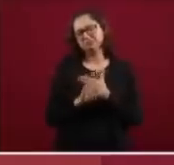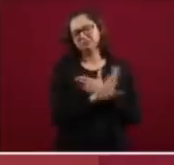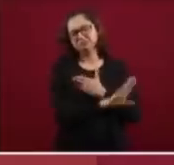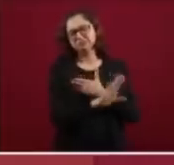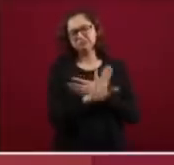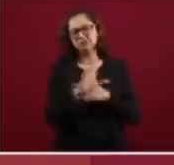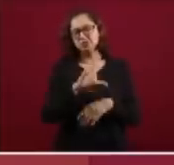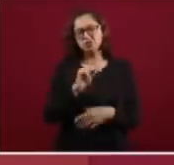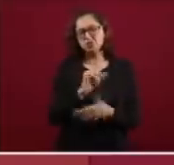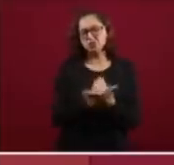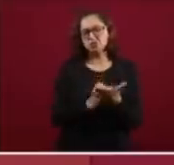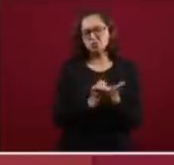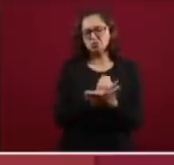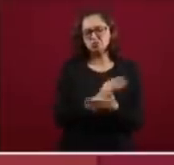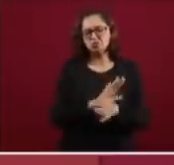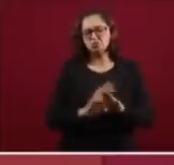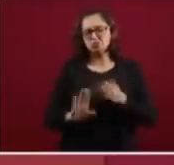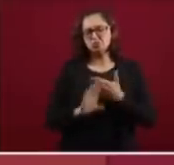y estamos